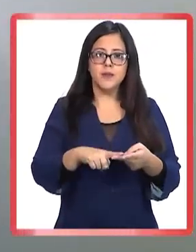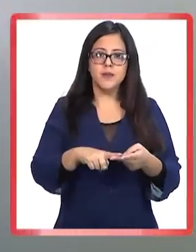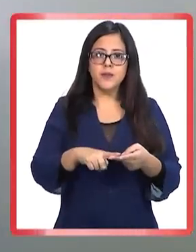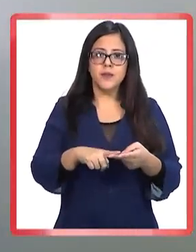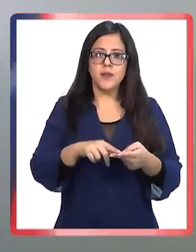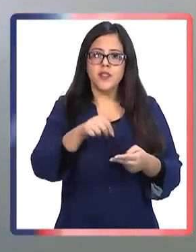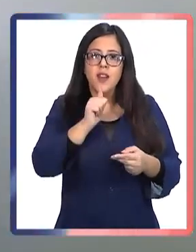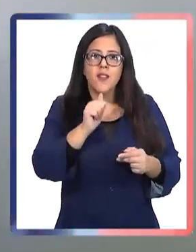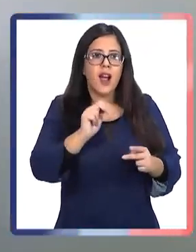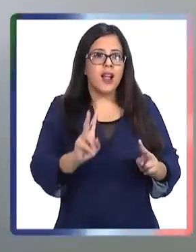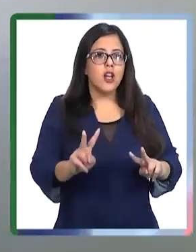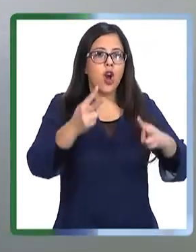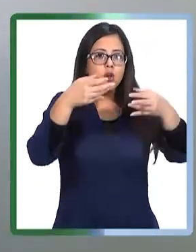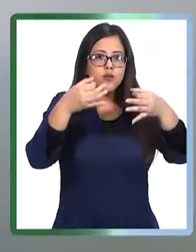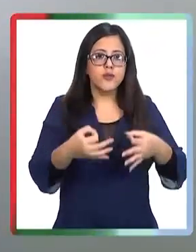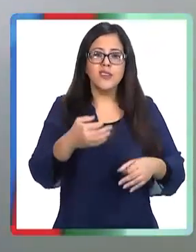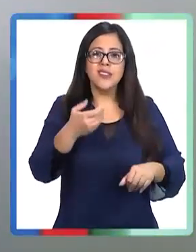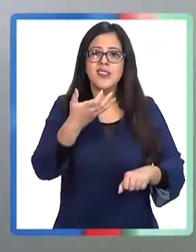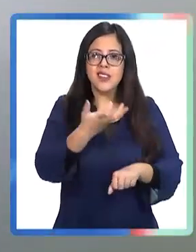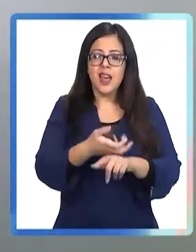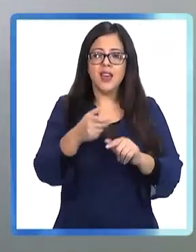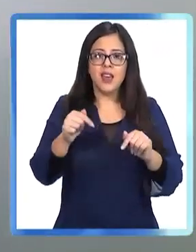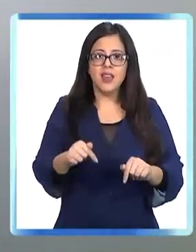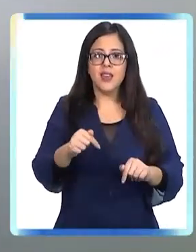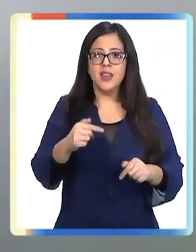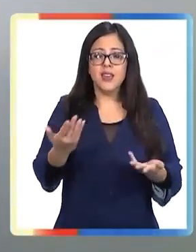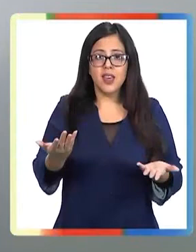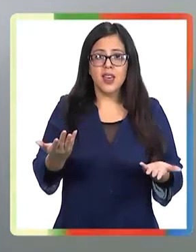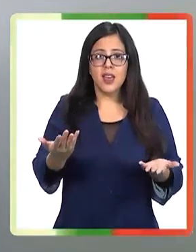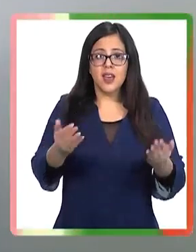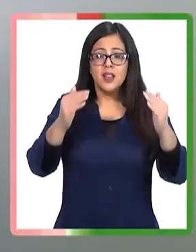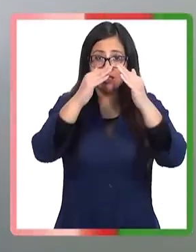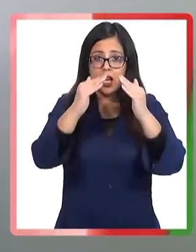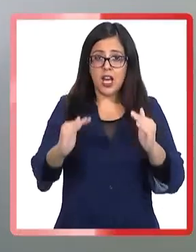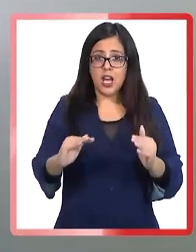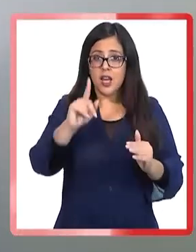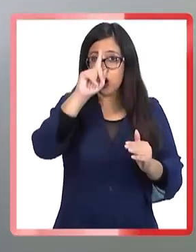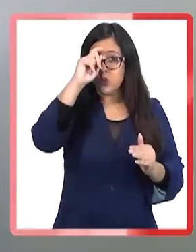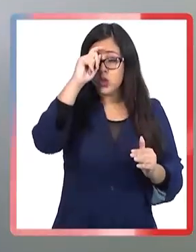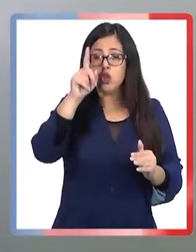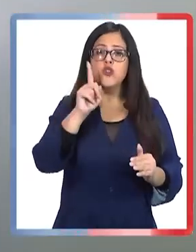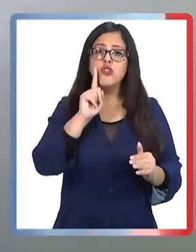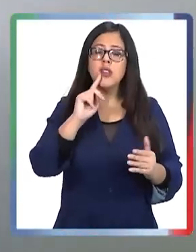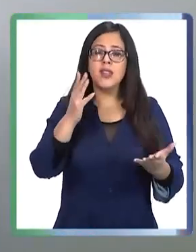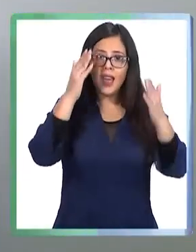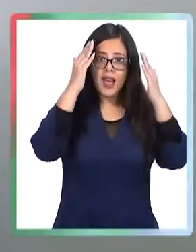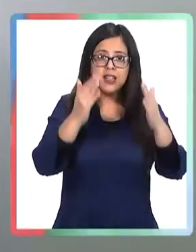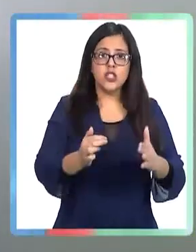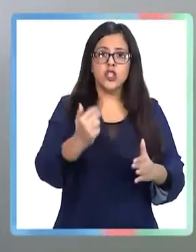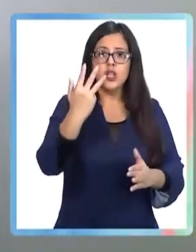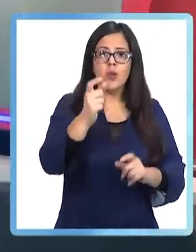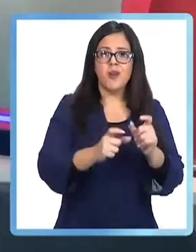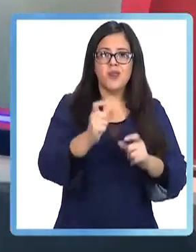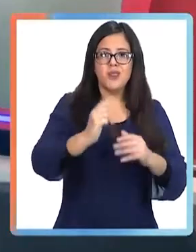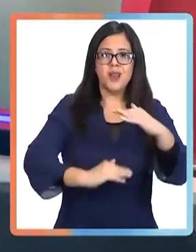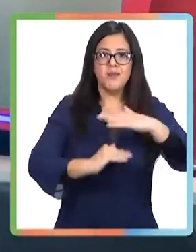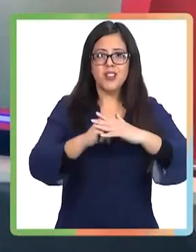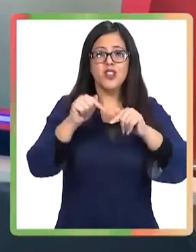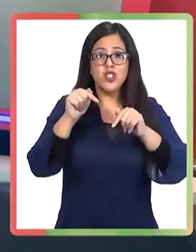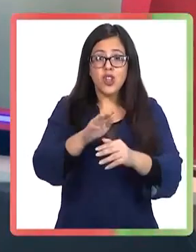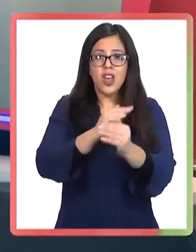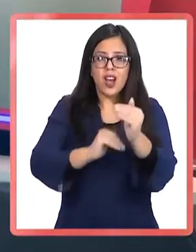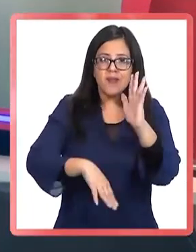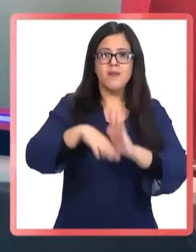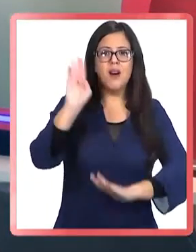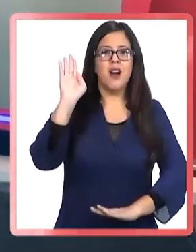la falta de infraestructura que tenemos en Colchane, ya que nuestro consultorio posee una capacidad de atención de 9 personas y hoy día